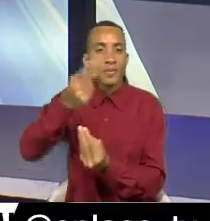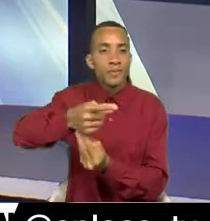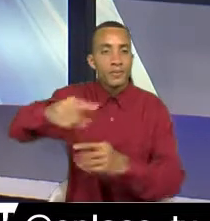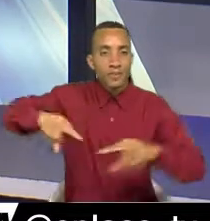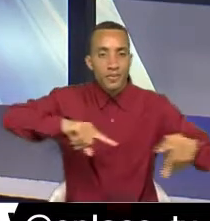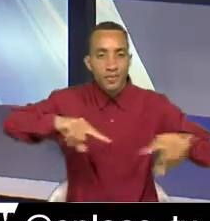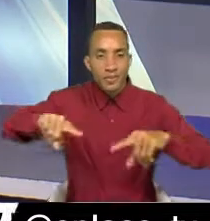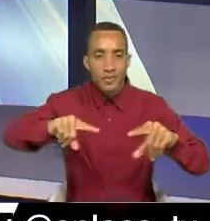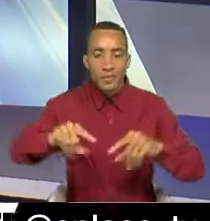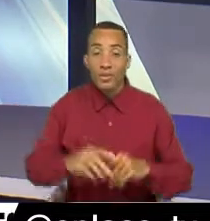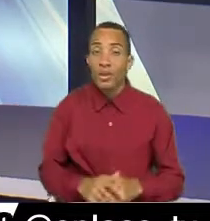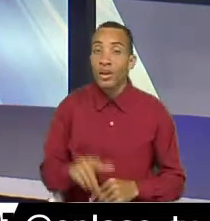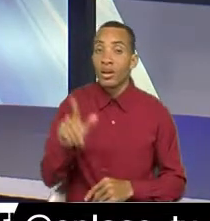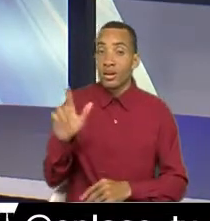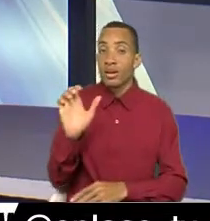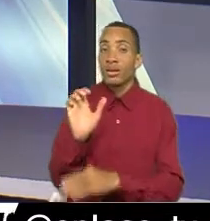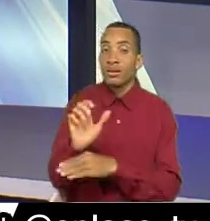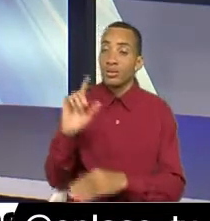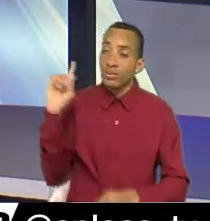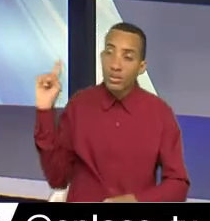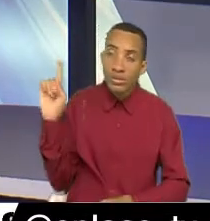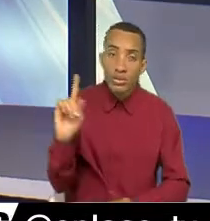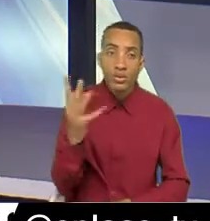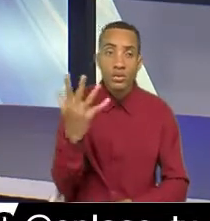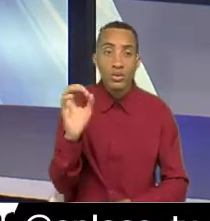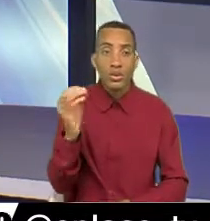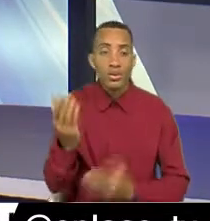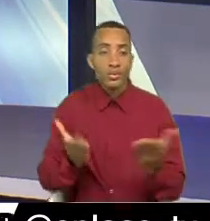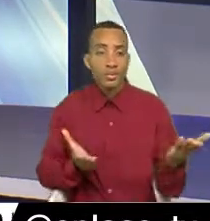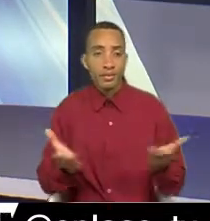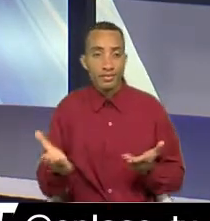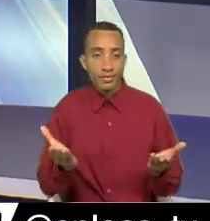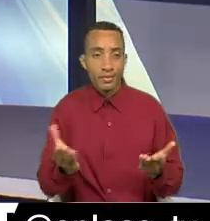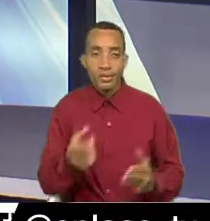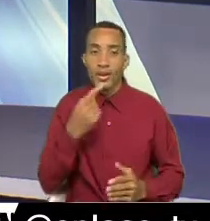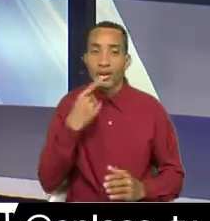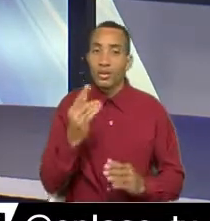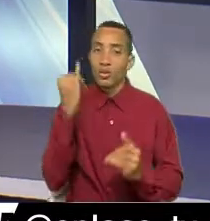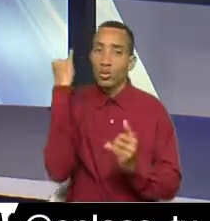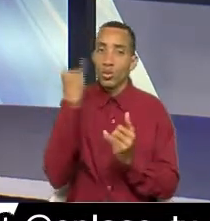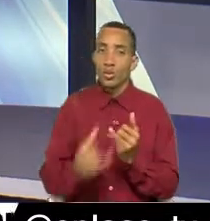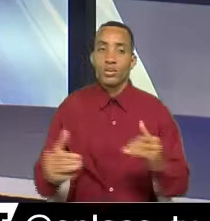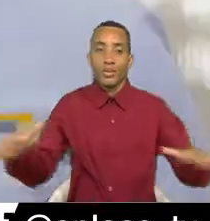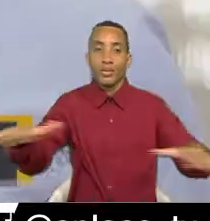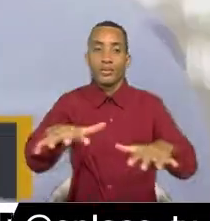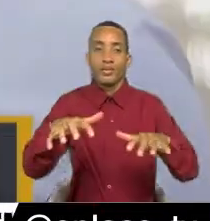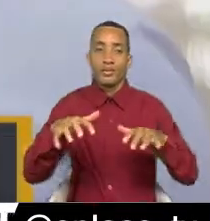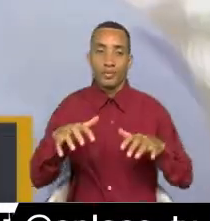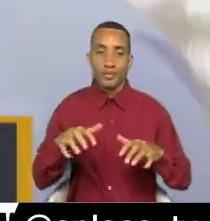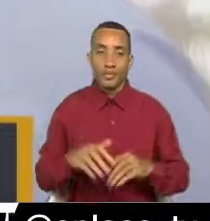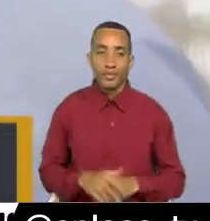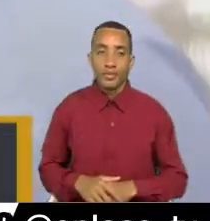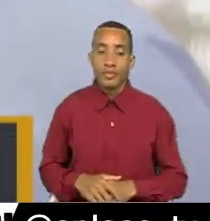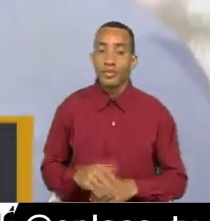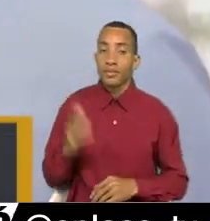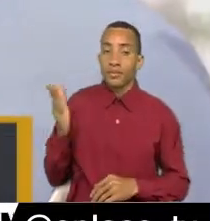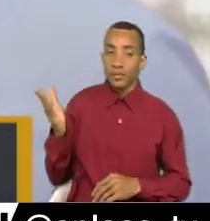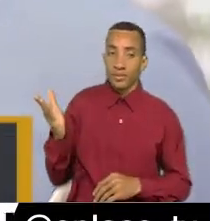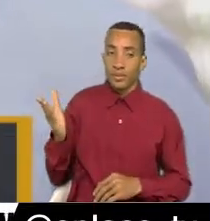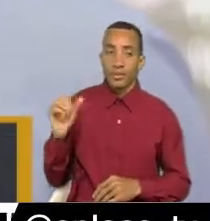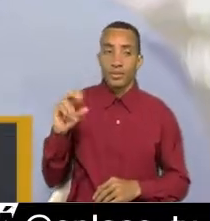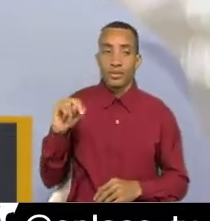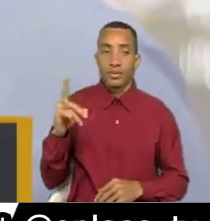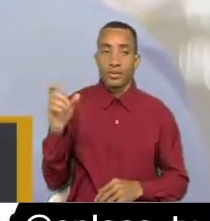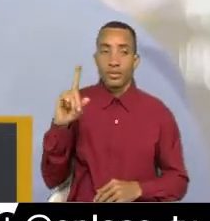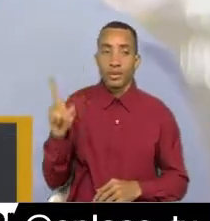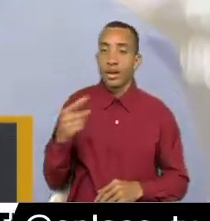entidad con más de 50 años de servicio en la ciudad entregó conclusiones de su última asamblea. Andrés Manuel Torralbo, director de Cafaba,